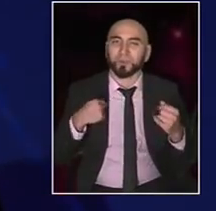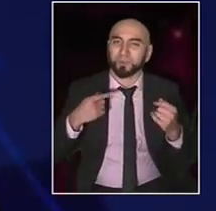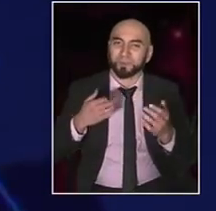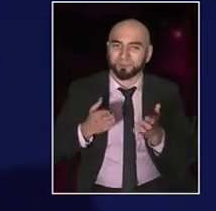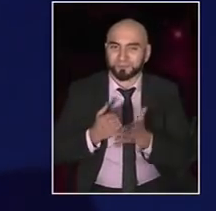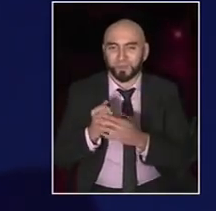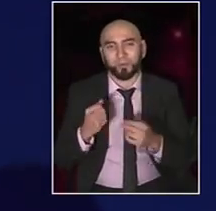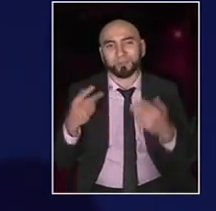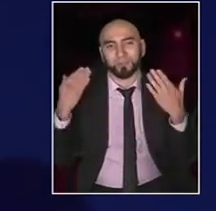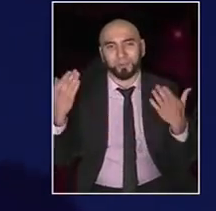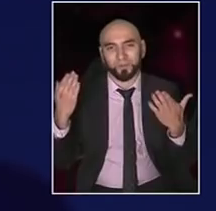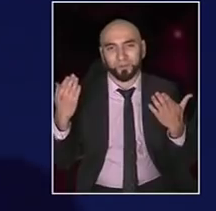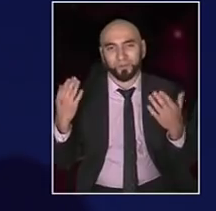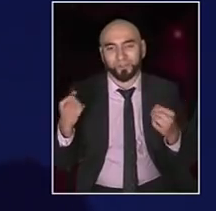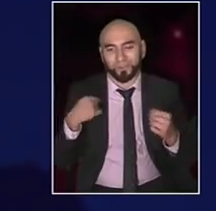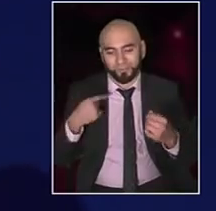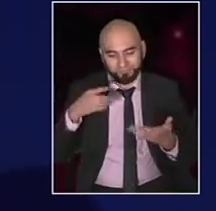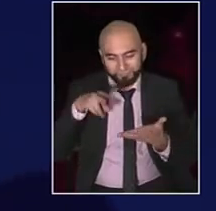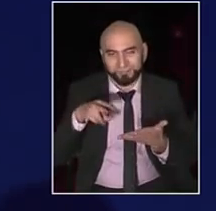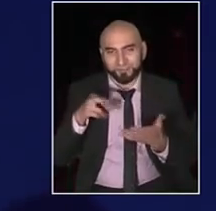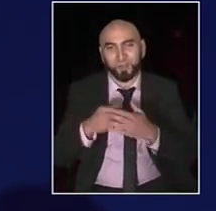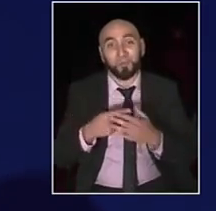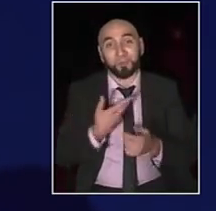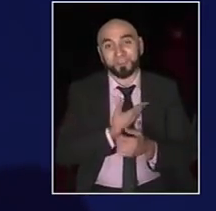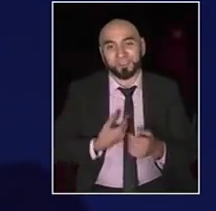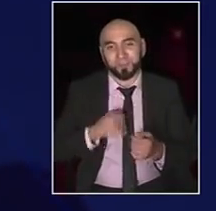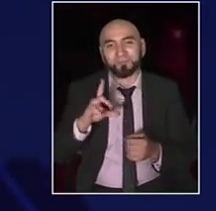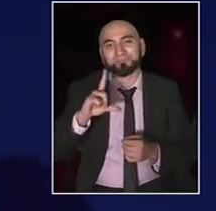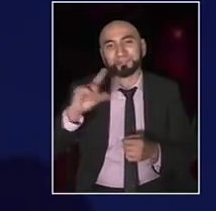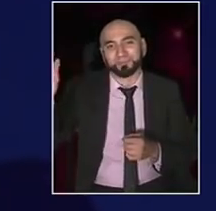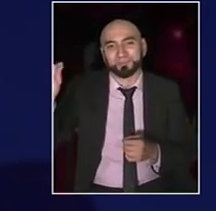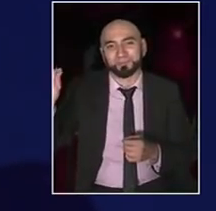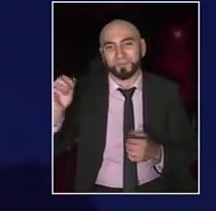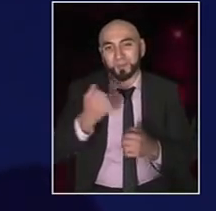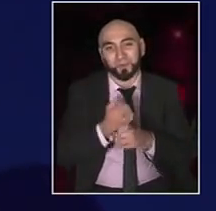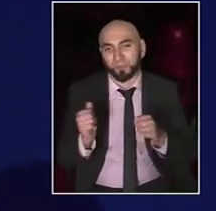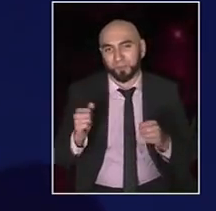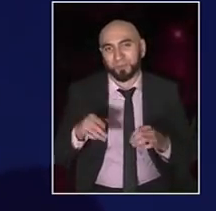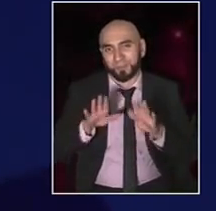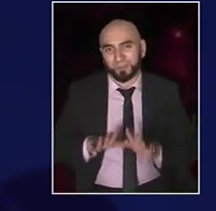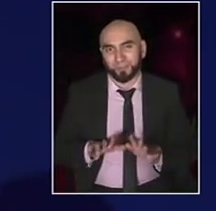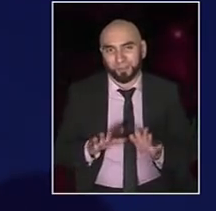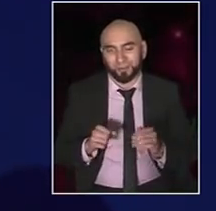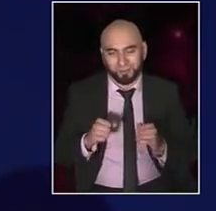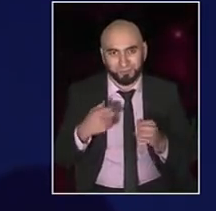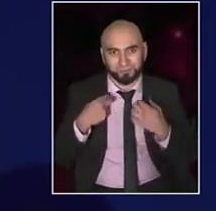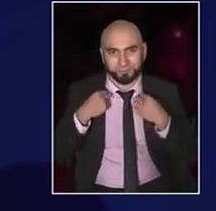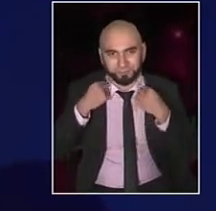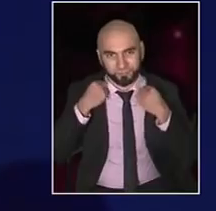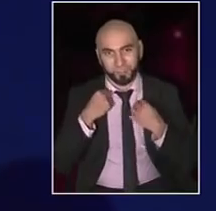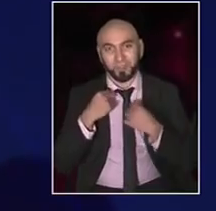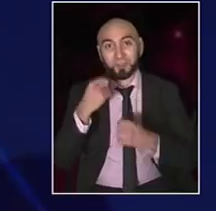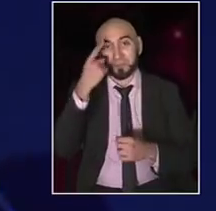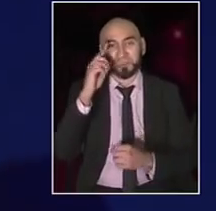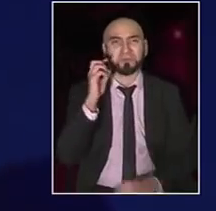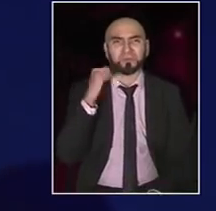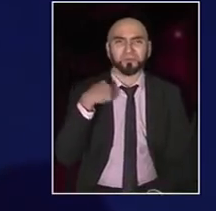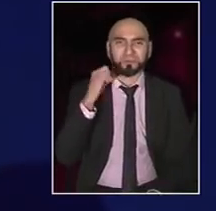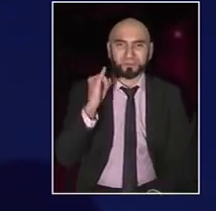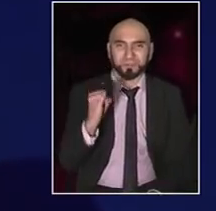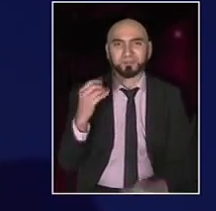el señor presidente de la República, que tuvo que partir, no pudo estar al resto de las presentaciones, pero sí saludo